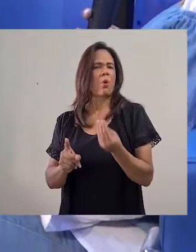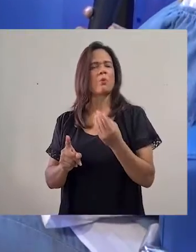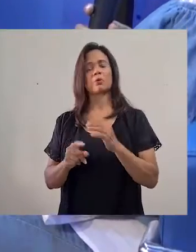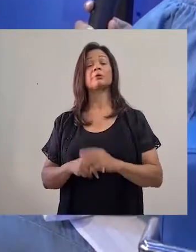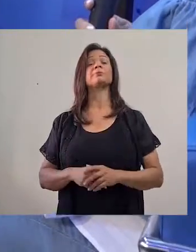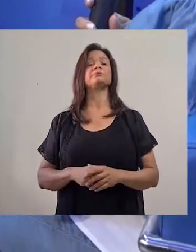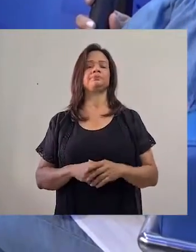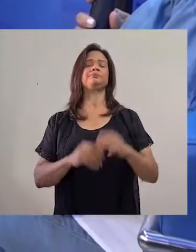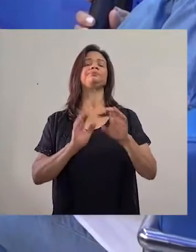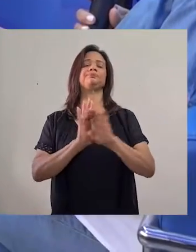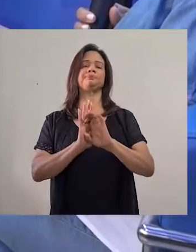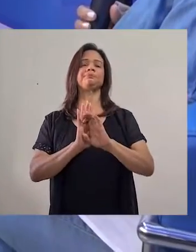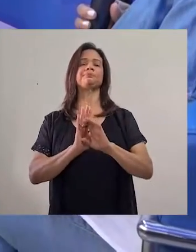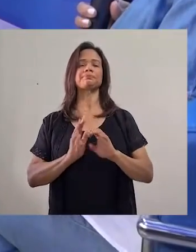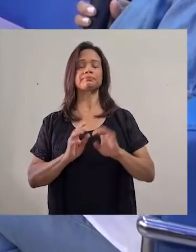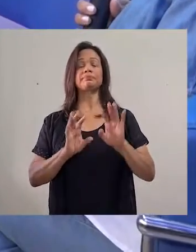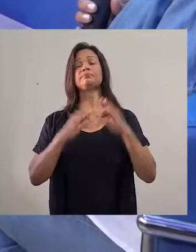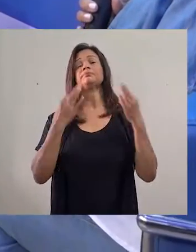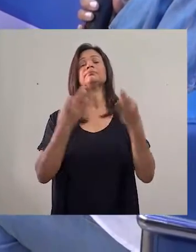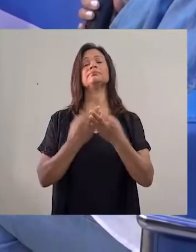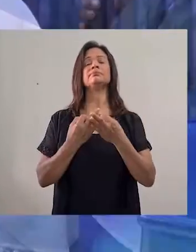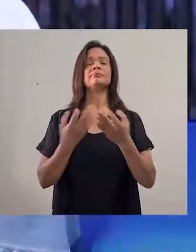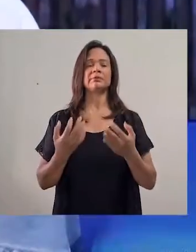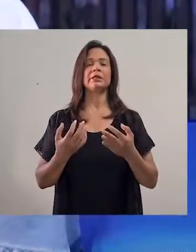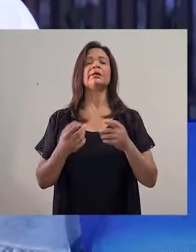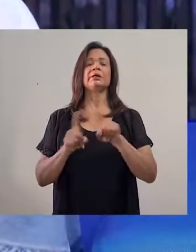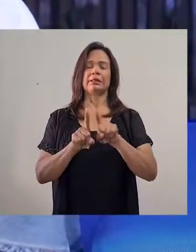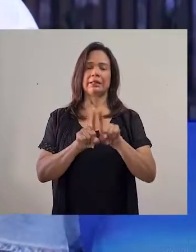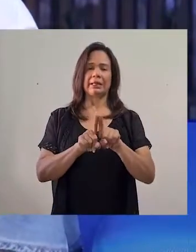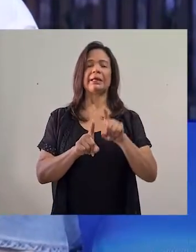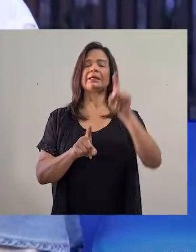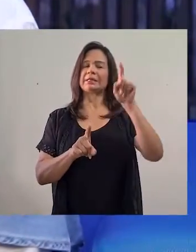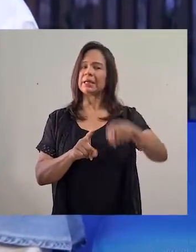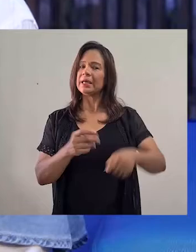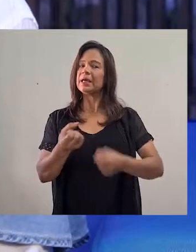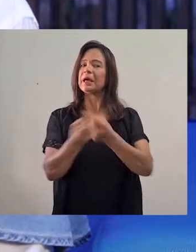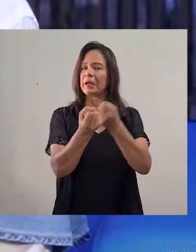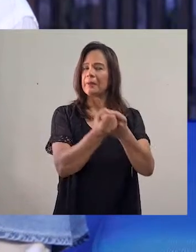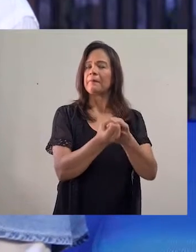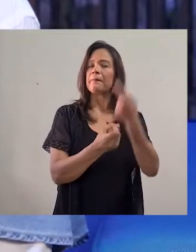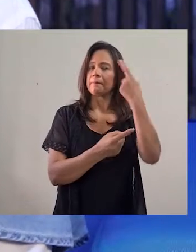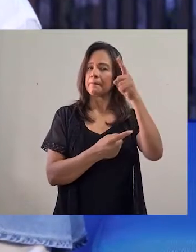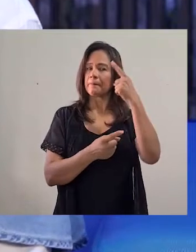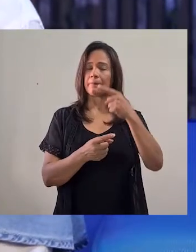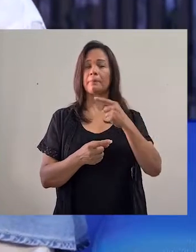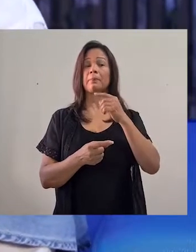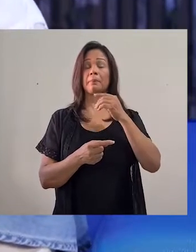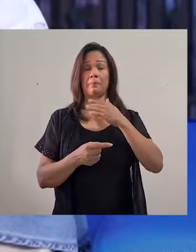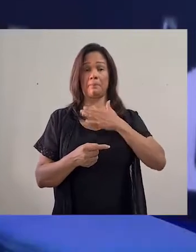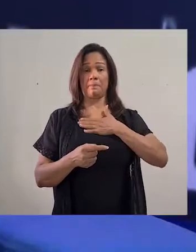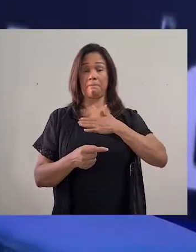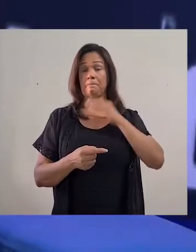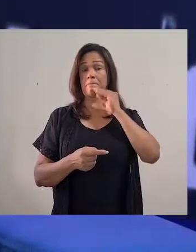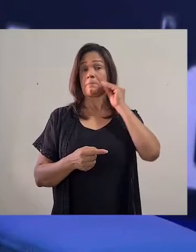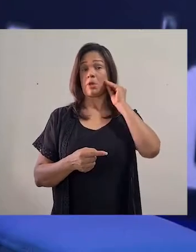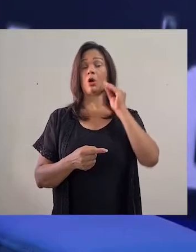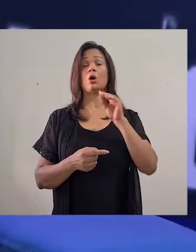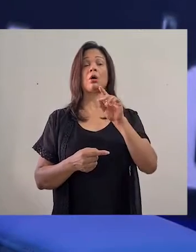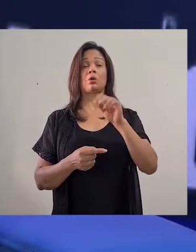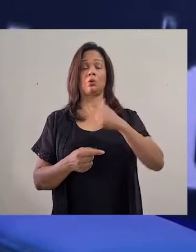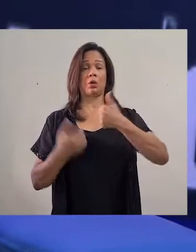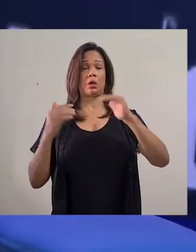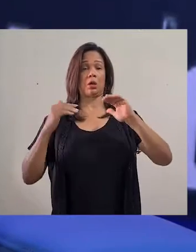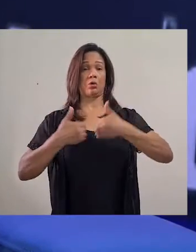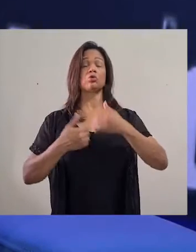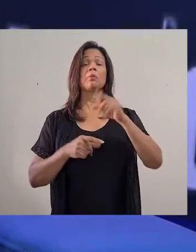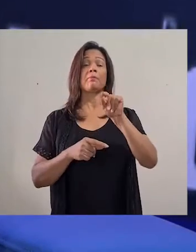situaciones. Soy un ejemplo de que la familia, sobre todo, necesita apoyo. Por ejemplo, en casa hay un joven con autismo,